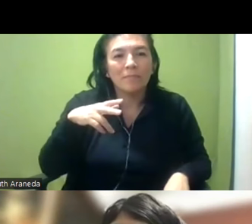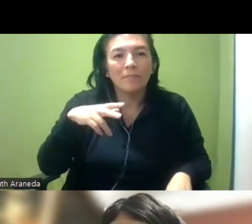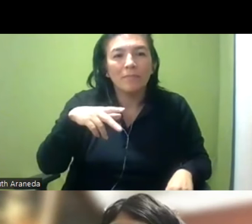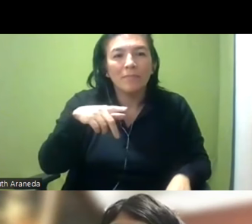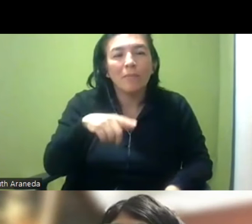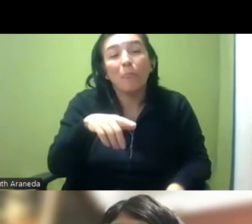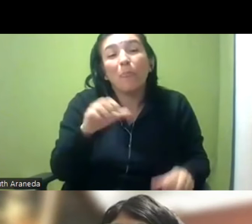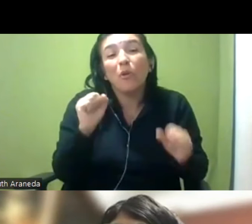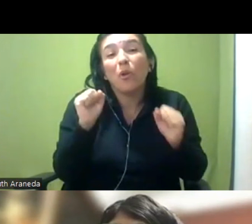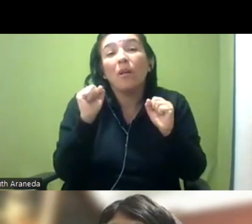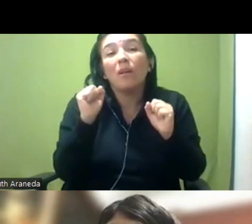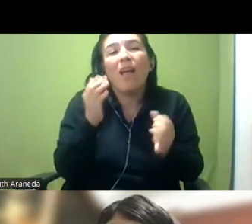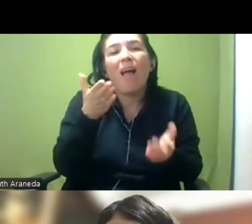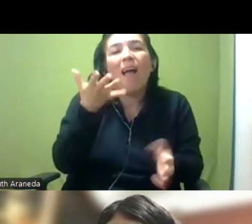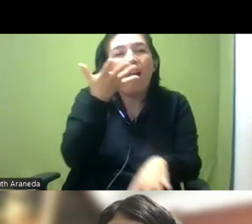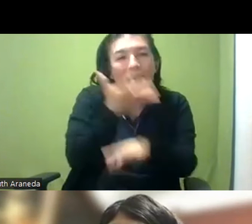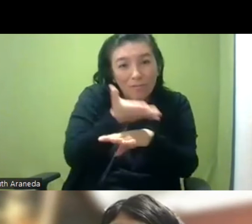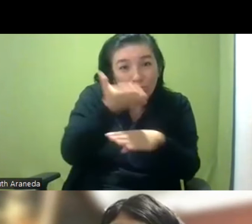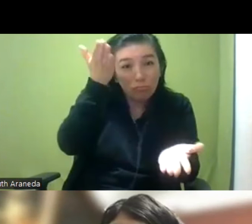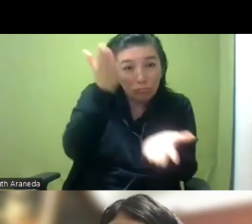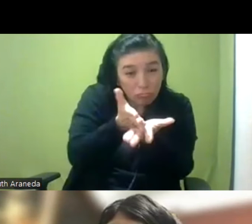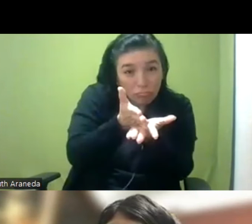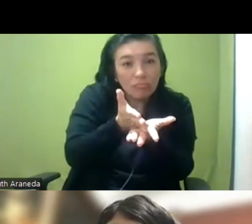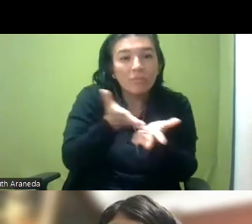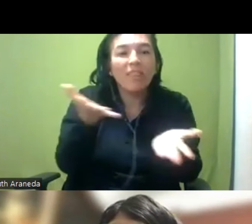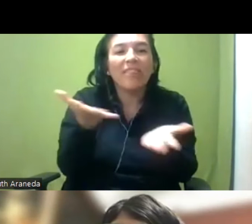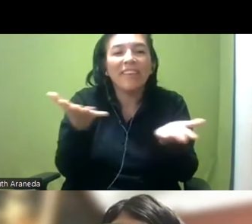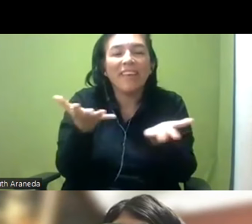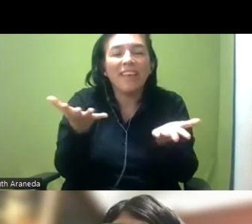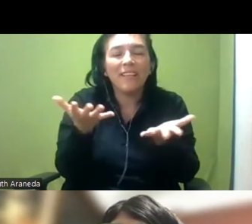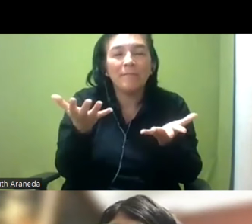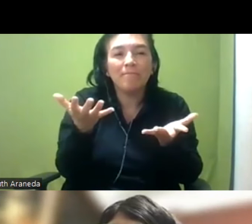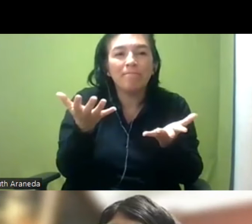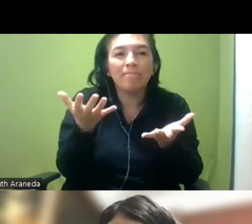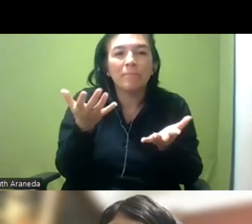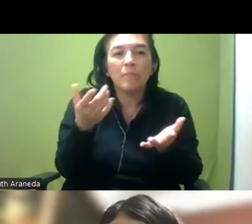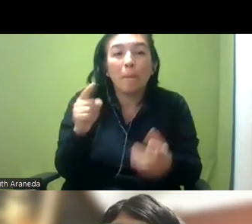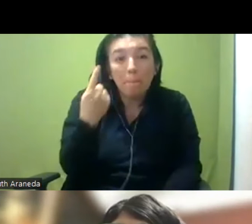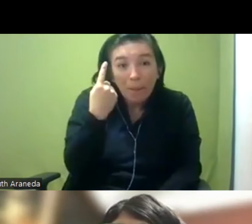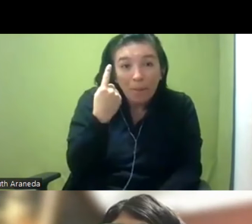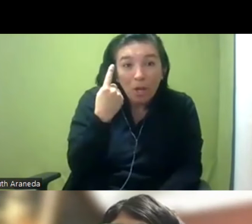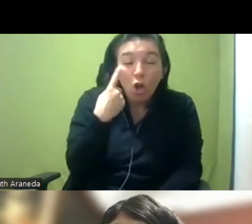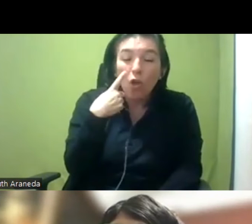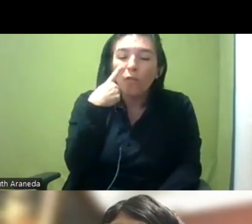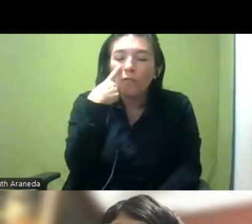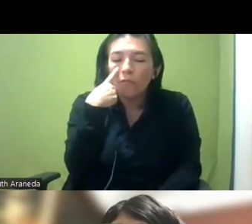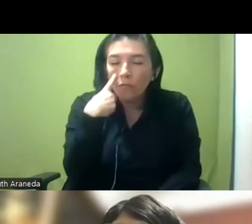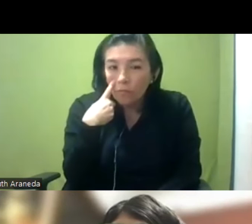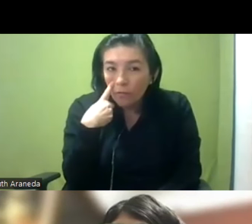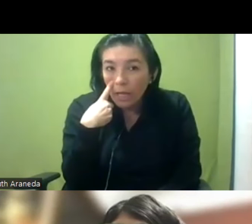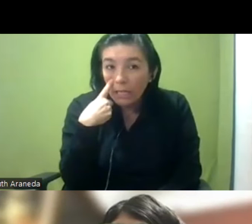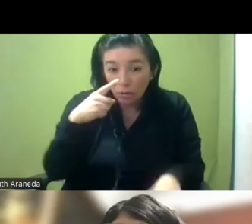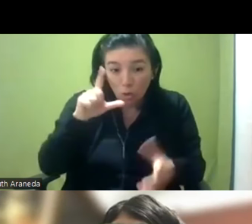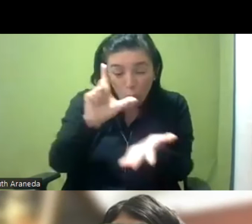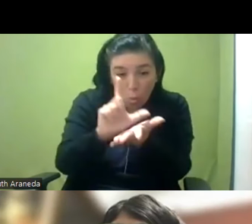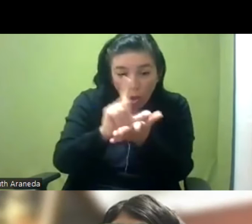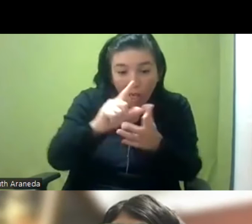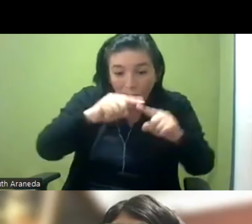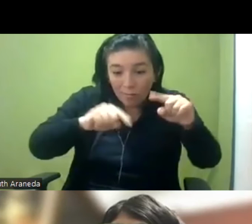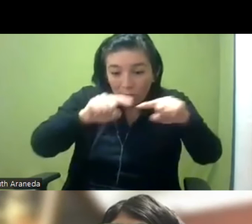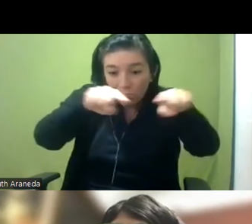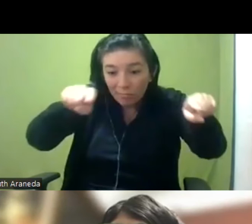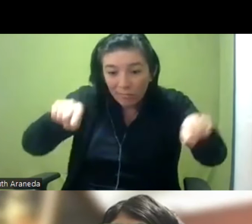existe la obligación y el requisito de establecer si el predio es idóneo